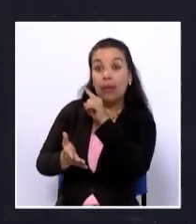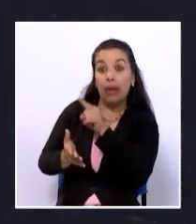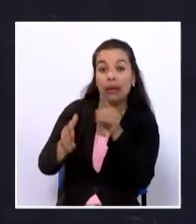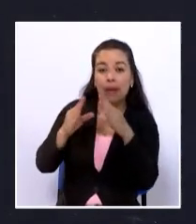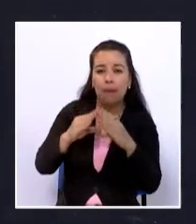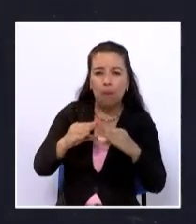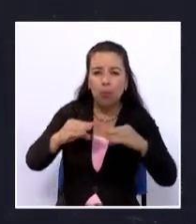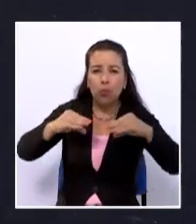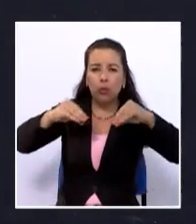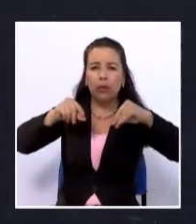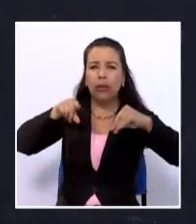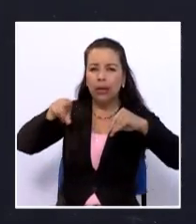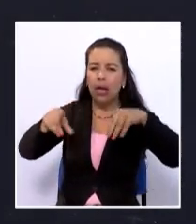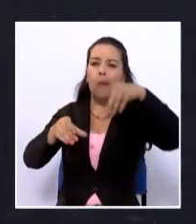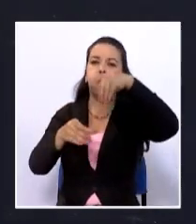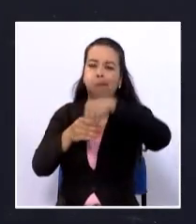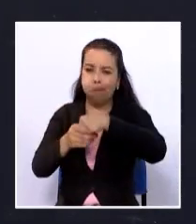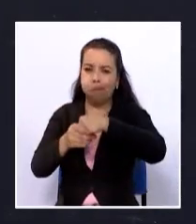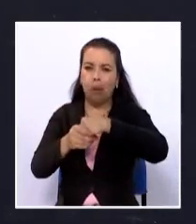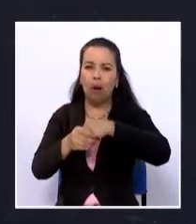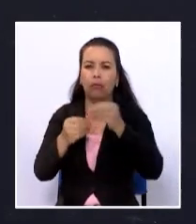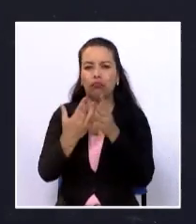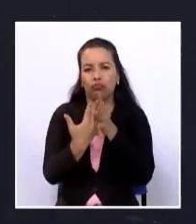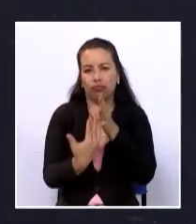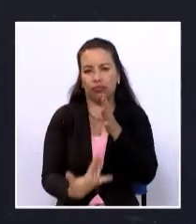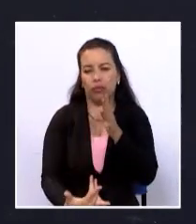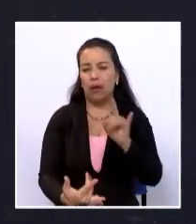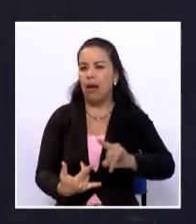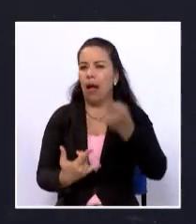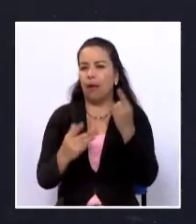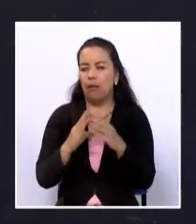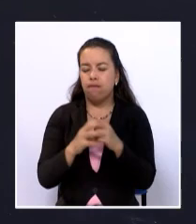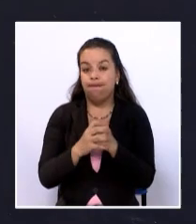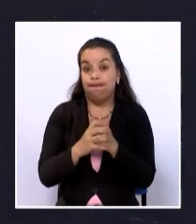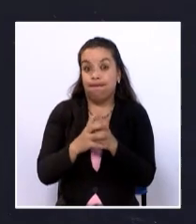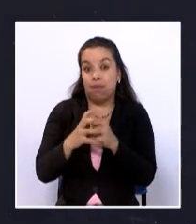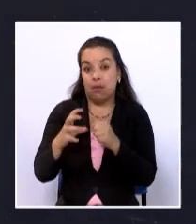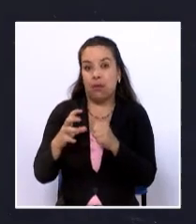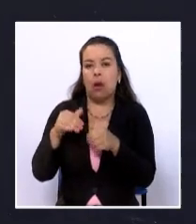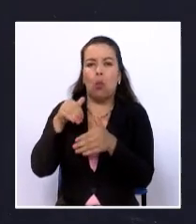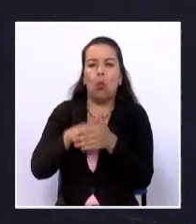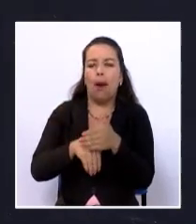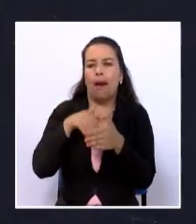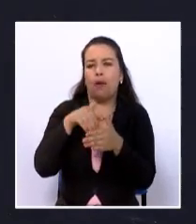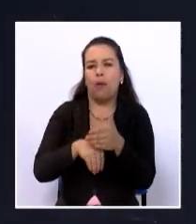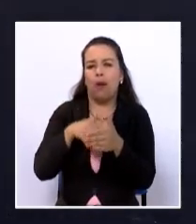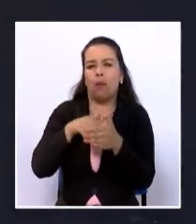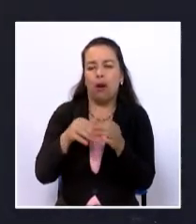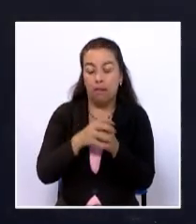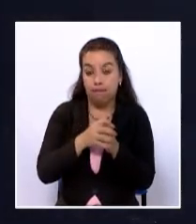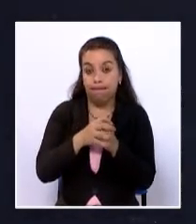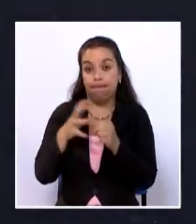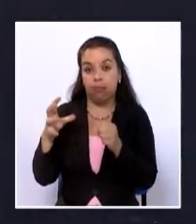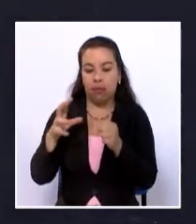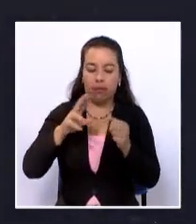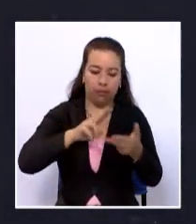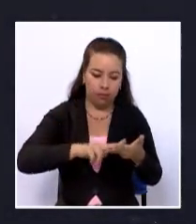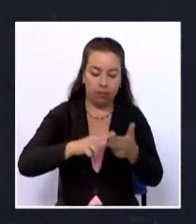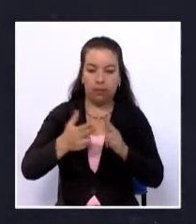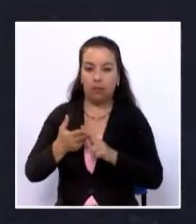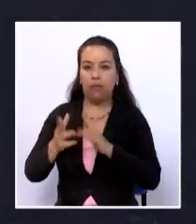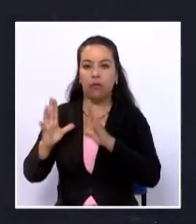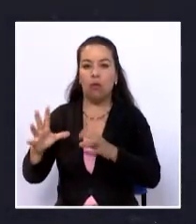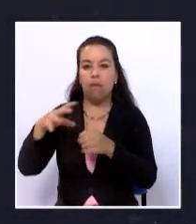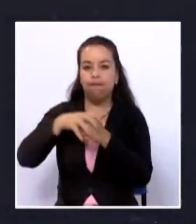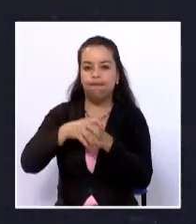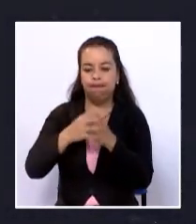bolsita es la que contiene el líquido y cuando tenemos procesos inflamatorios ahí se va a acumular el líquido porque tiene está comunicando con la articulación